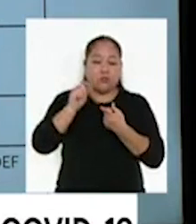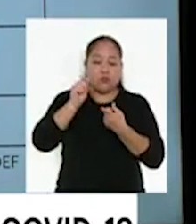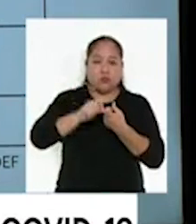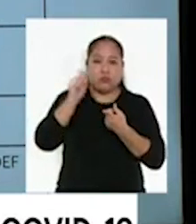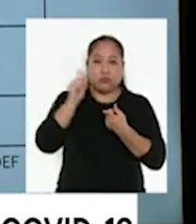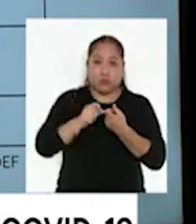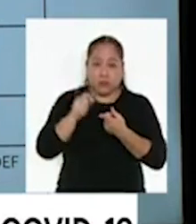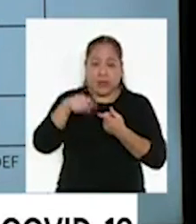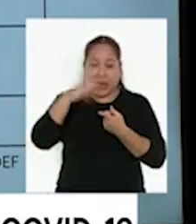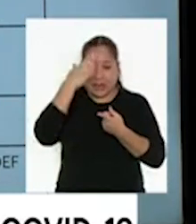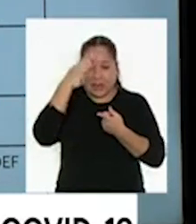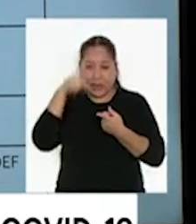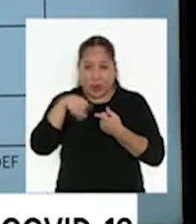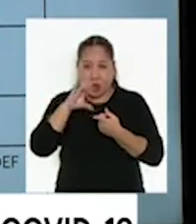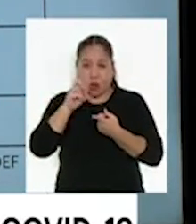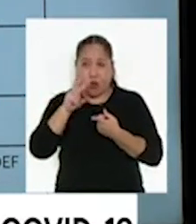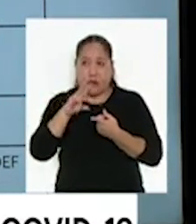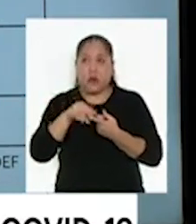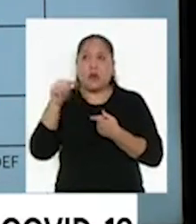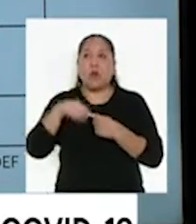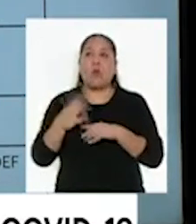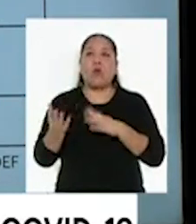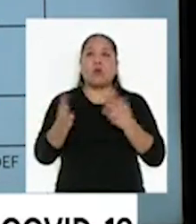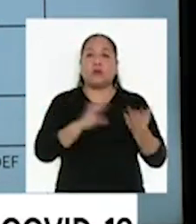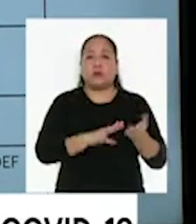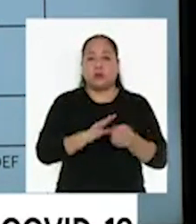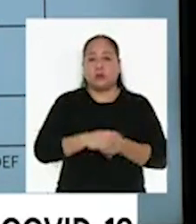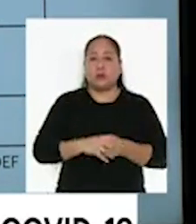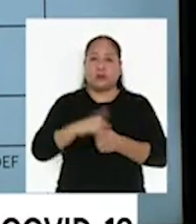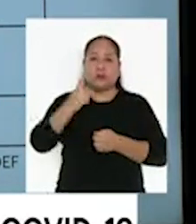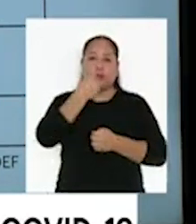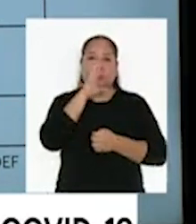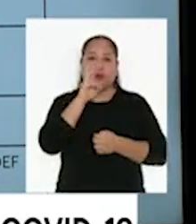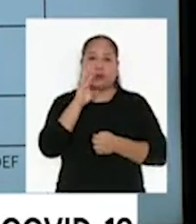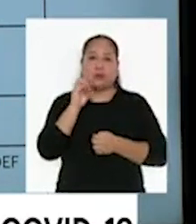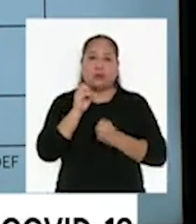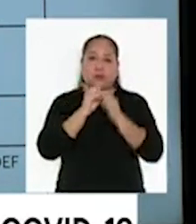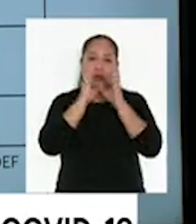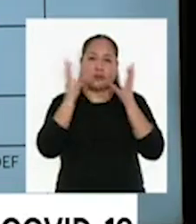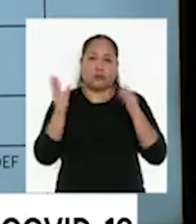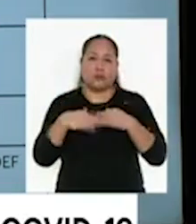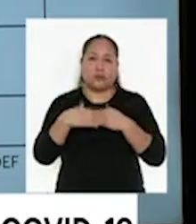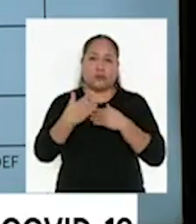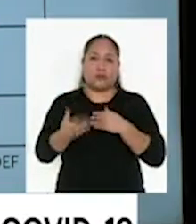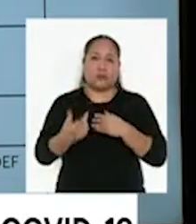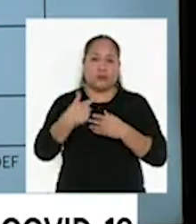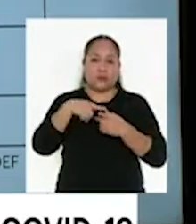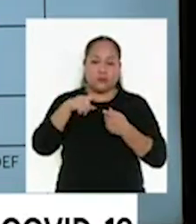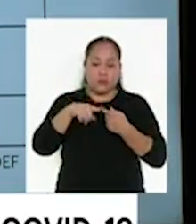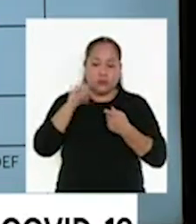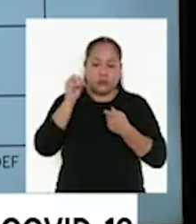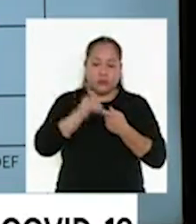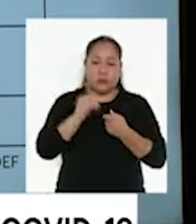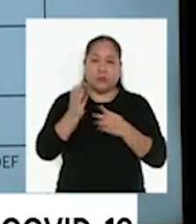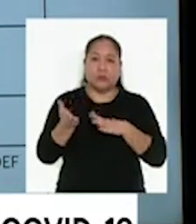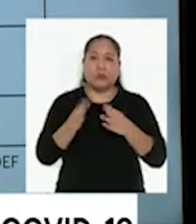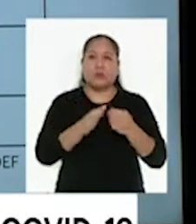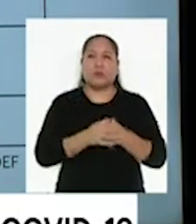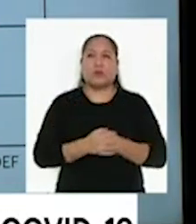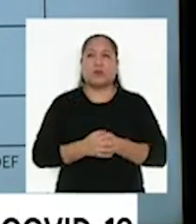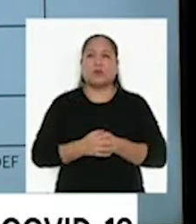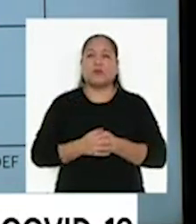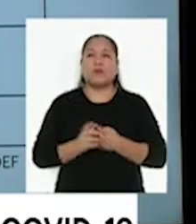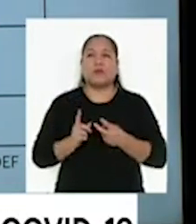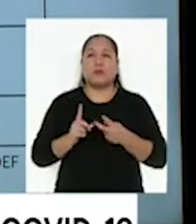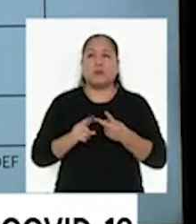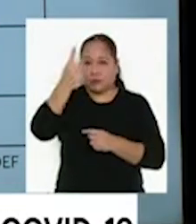como fallecidos a las personas que han fallecido luego en los primeros 60 días luego de haberse realizado la prueba diagnóstica. El segundo criterio es